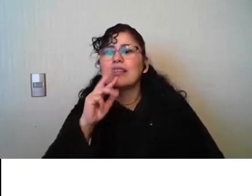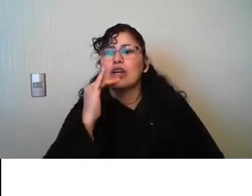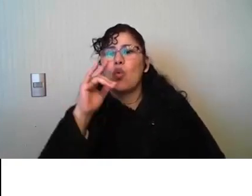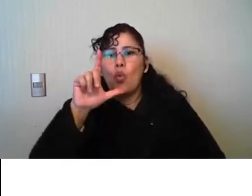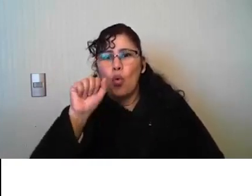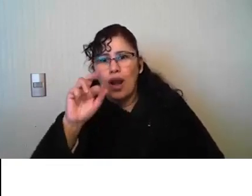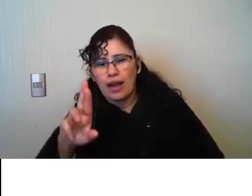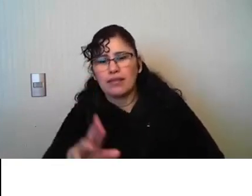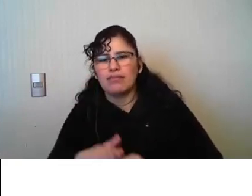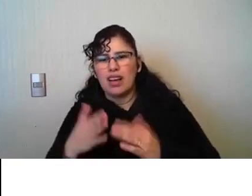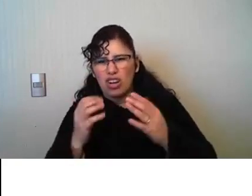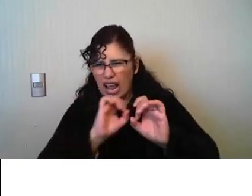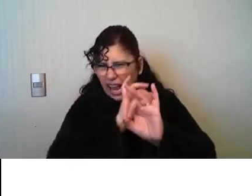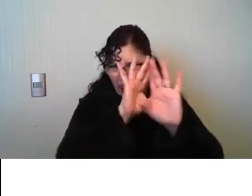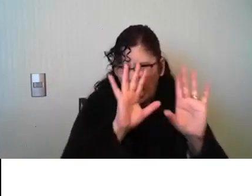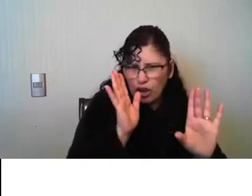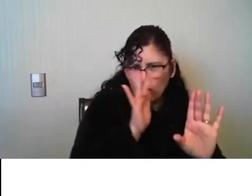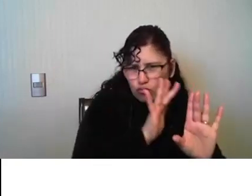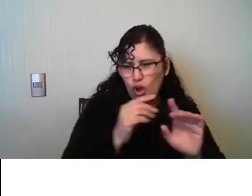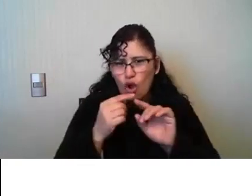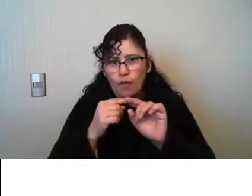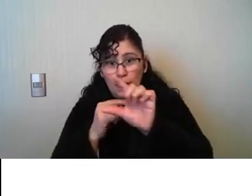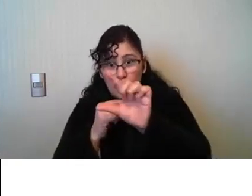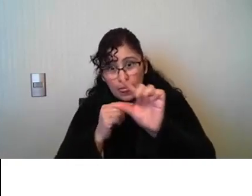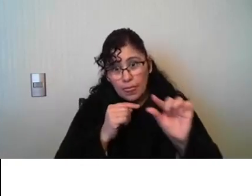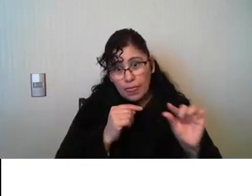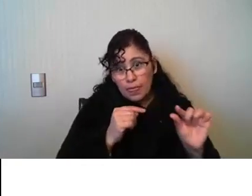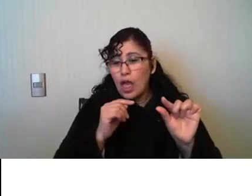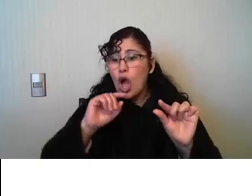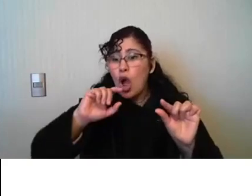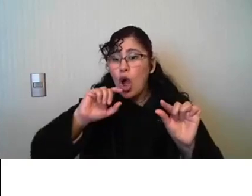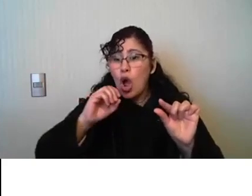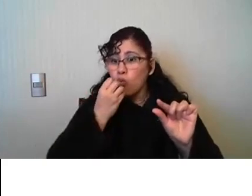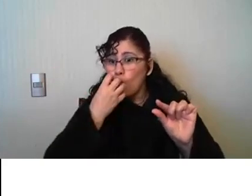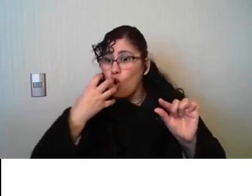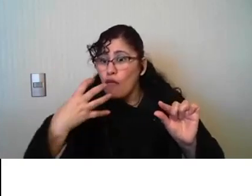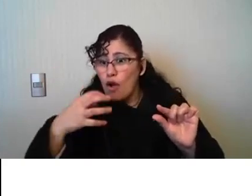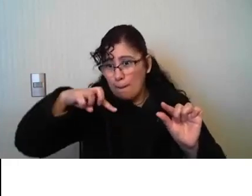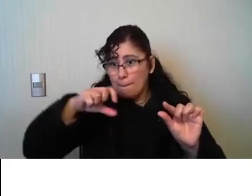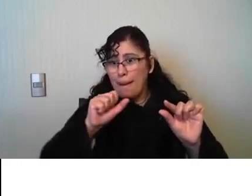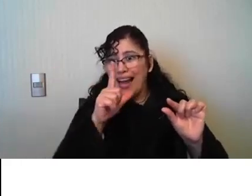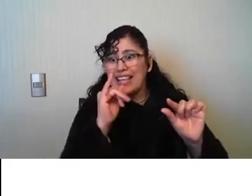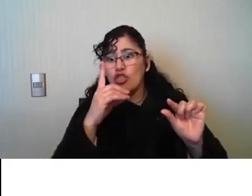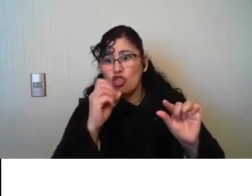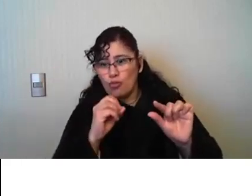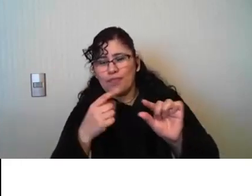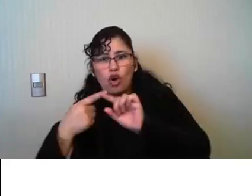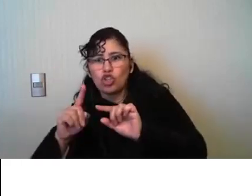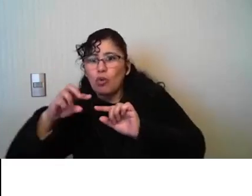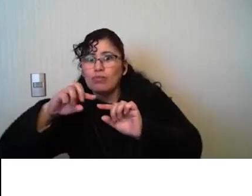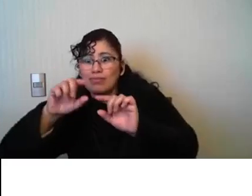clara y otra oscura. Este es el globo pálido, y este es el putamen, ambos núcleo